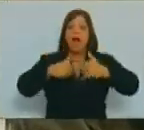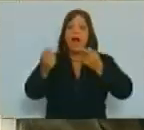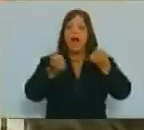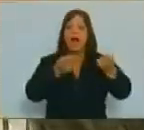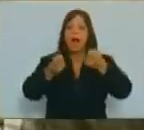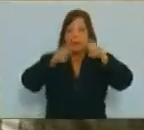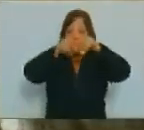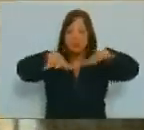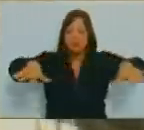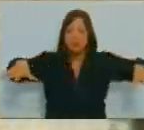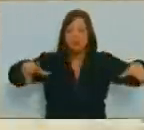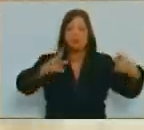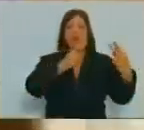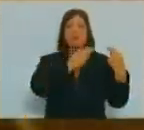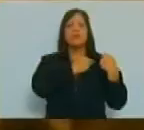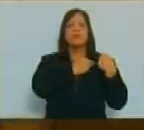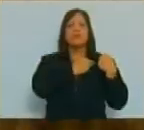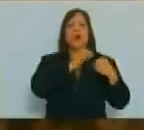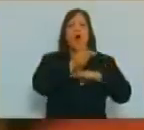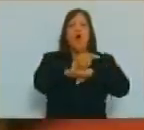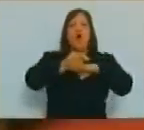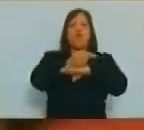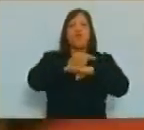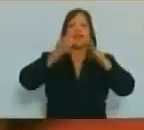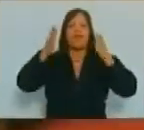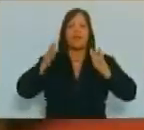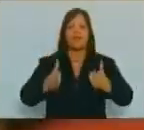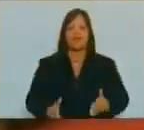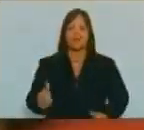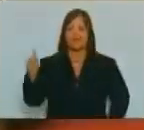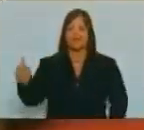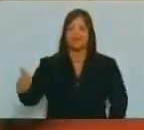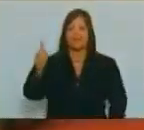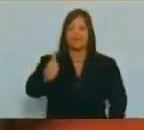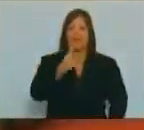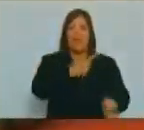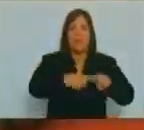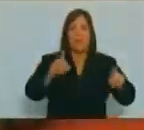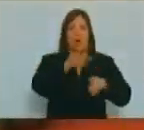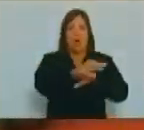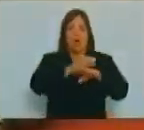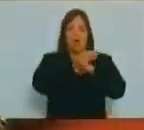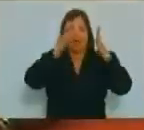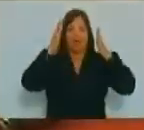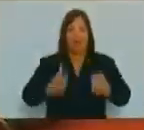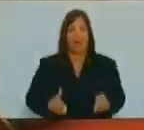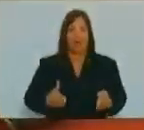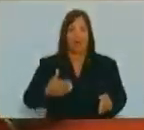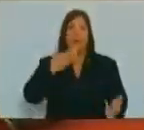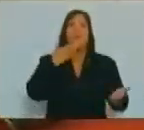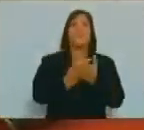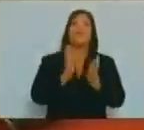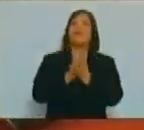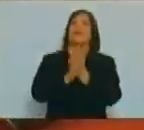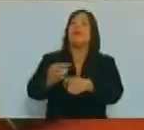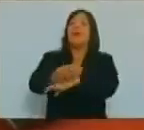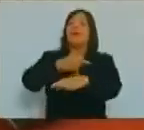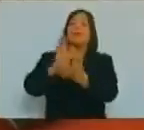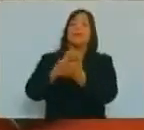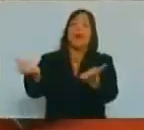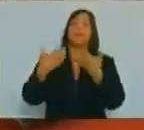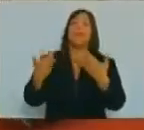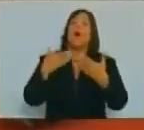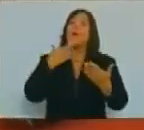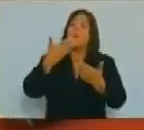a cargo de los gobernadores de estado pero los mismos gobernadores le han pedido al gobierno nacional le han mandado